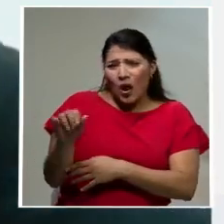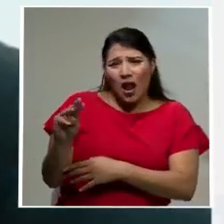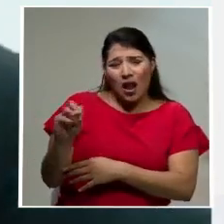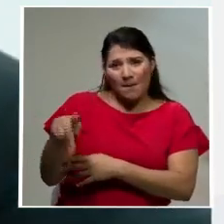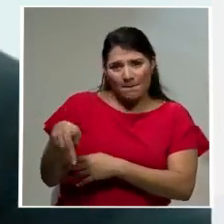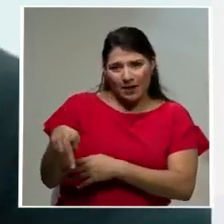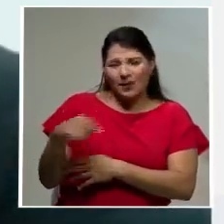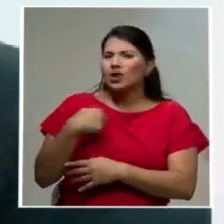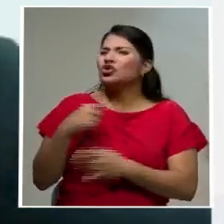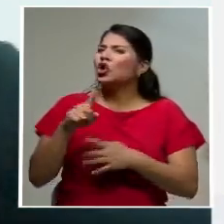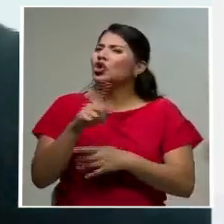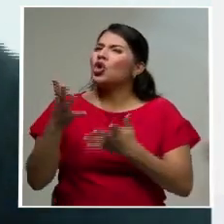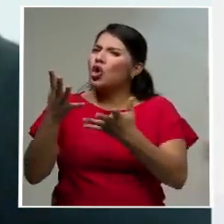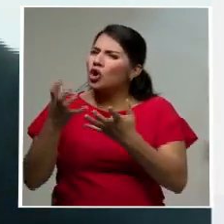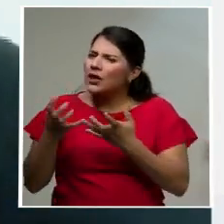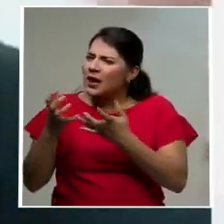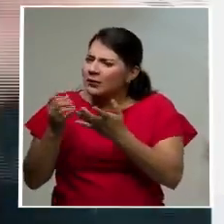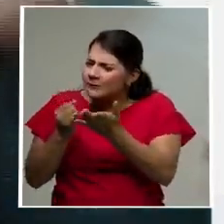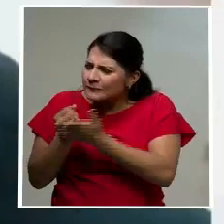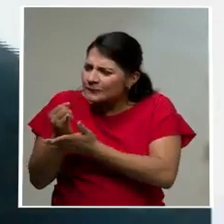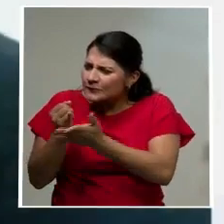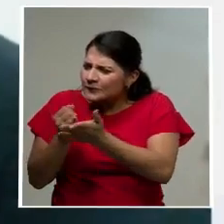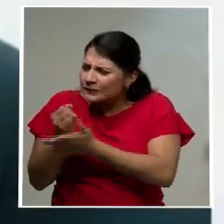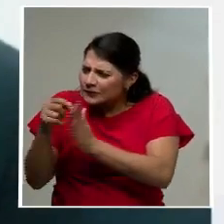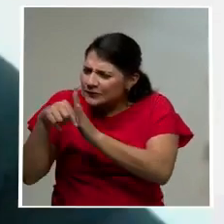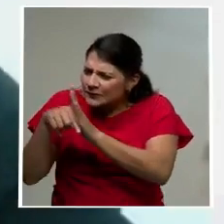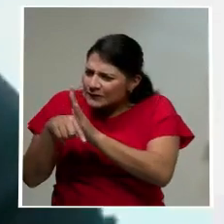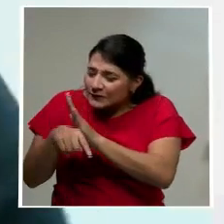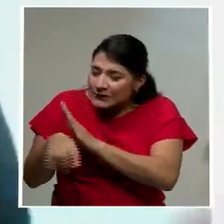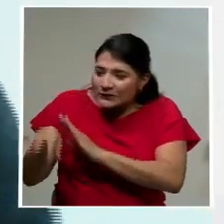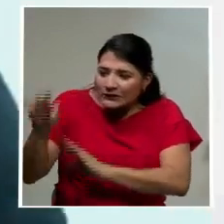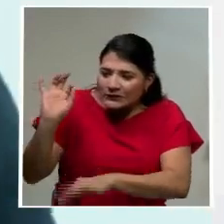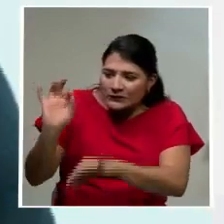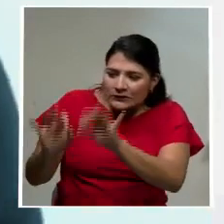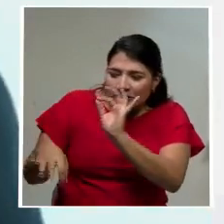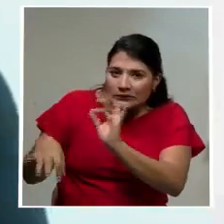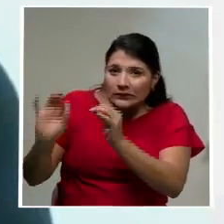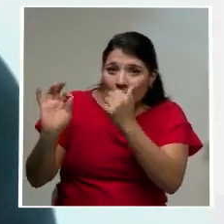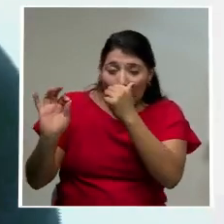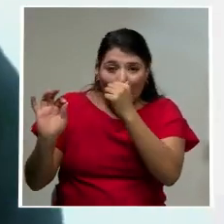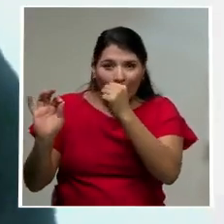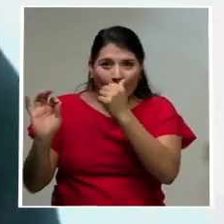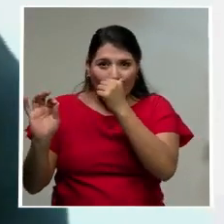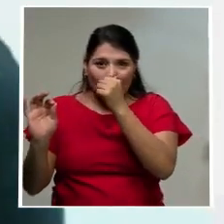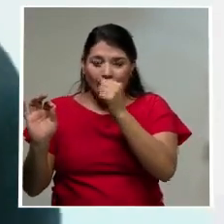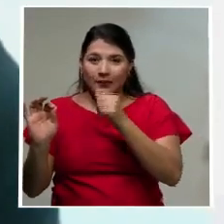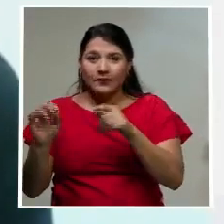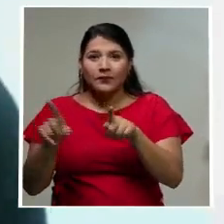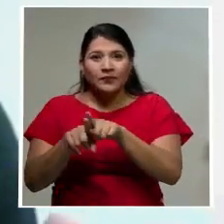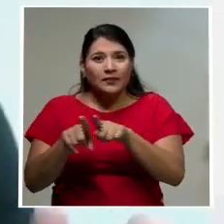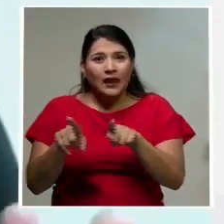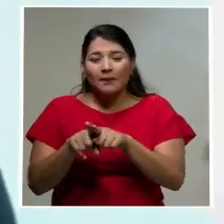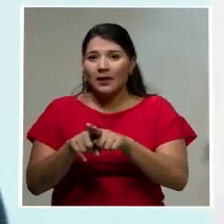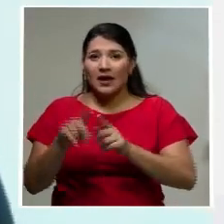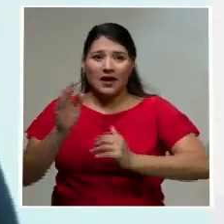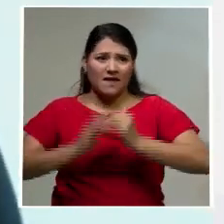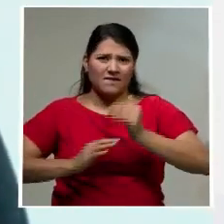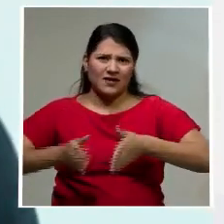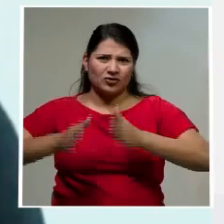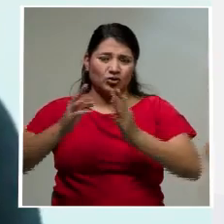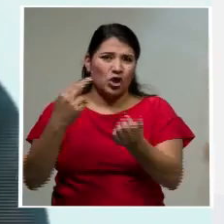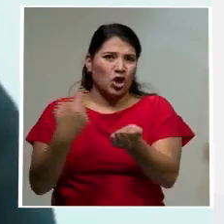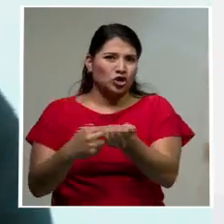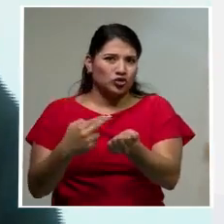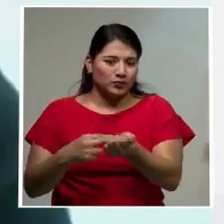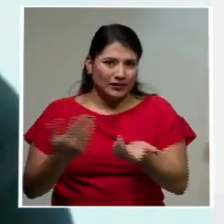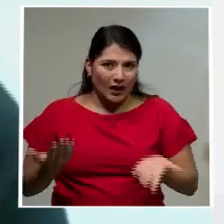quisiera llegar a ahondar y escudriñar la basura que puede haber en la infraestructura hospitalaria, que aquí se construye un país cada 25 años.